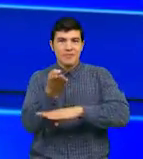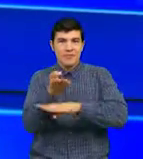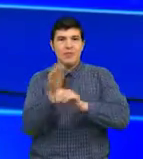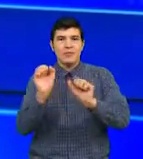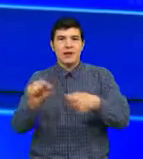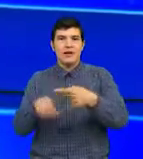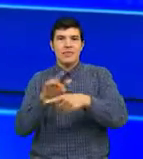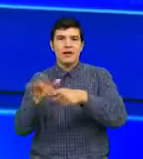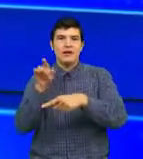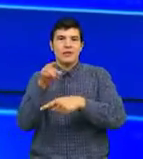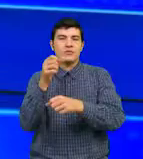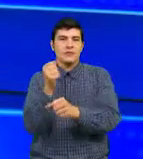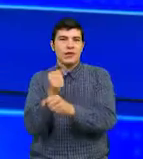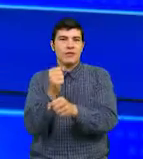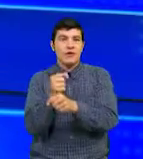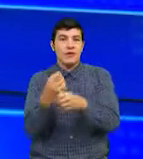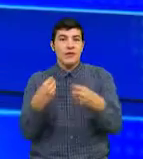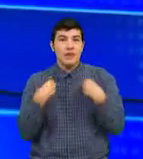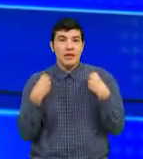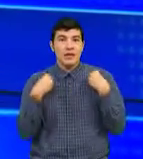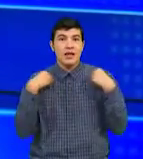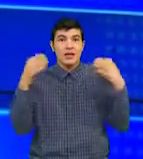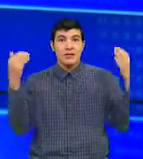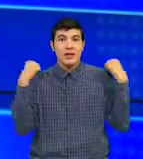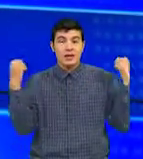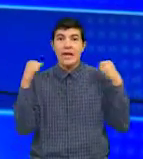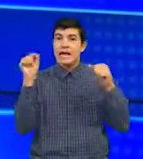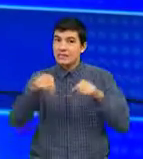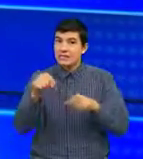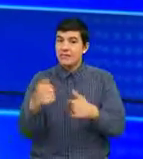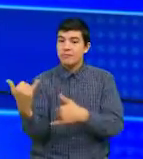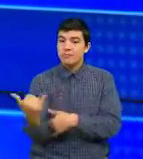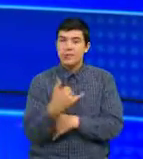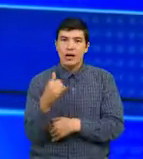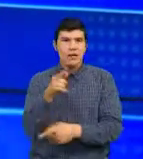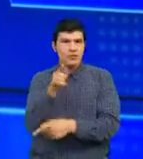decimos a los habitantes de Piedecuesta que empleo sí hay. Hay que acercarse y averiguar bien todos los datos.